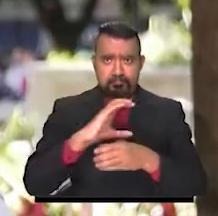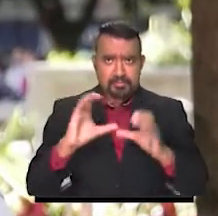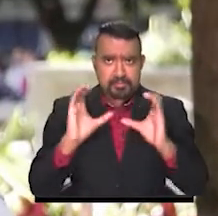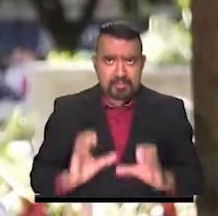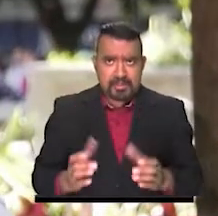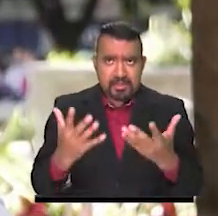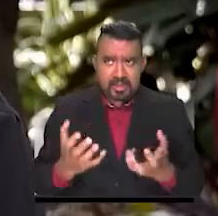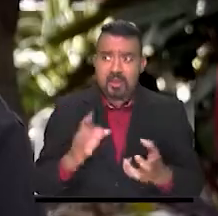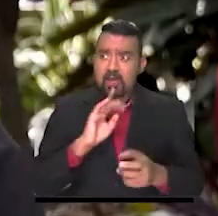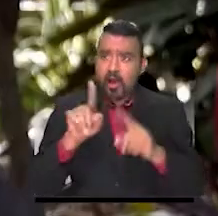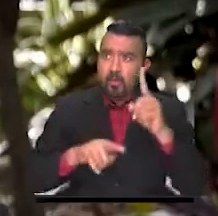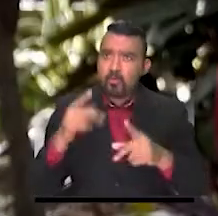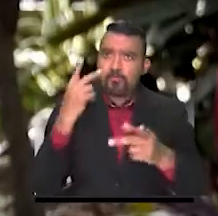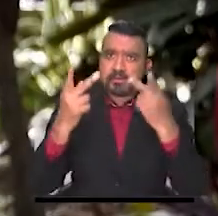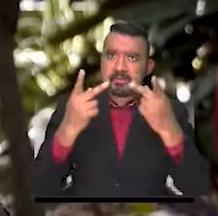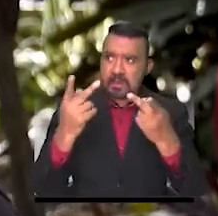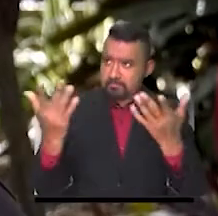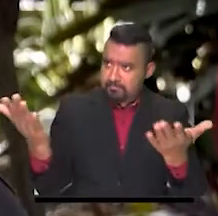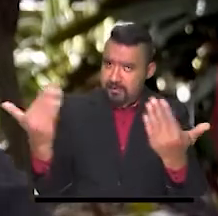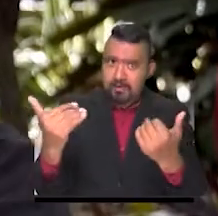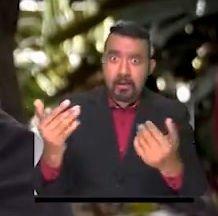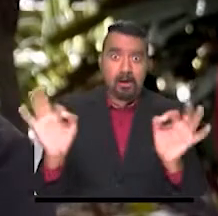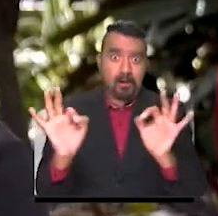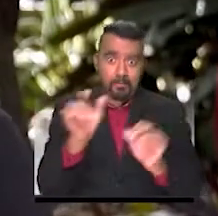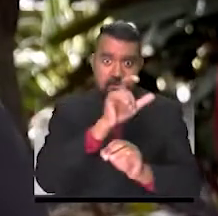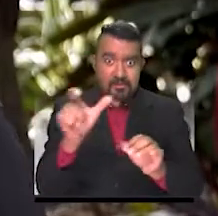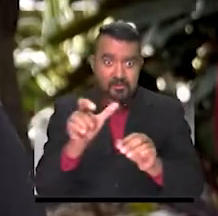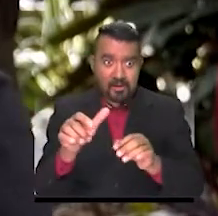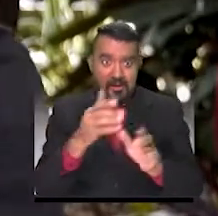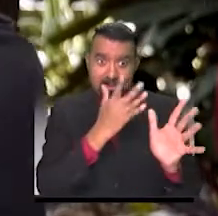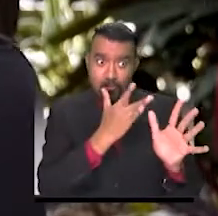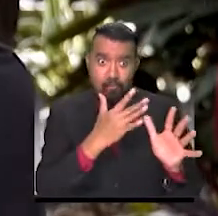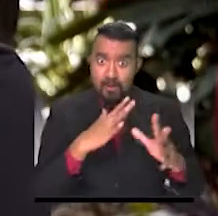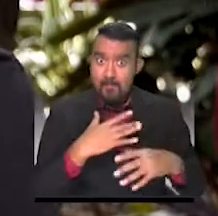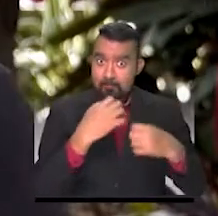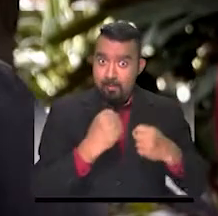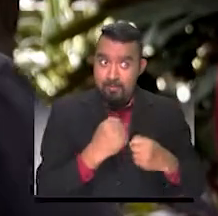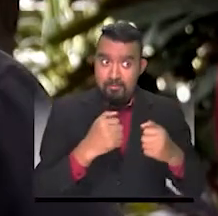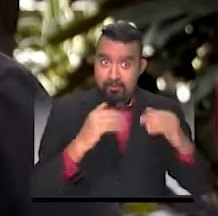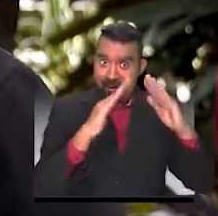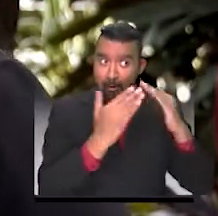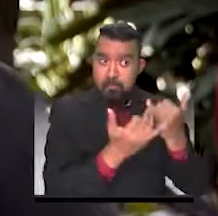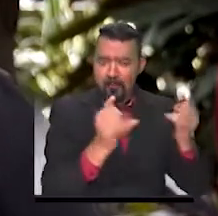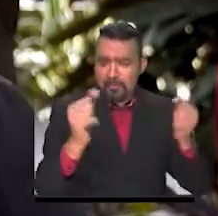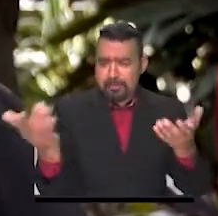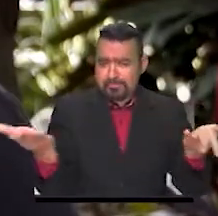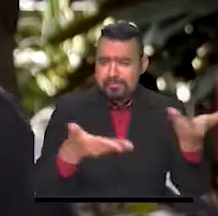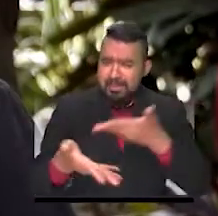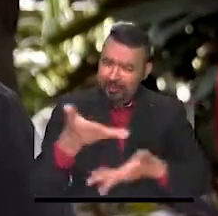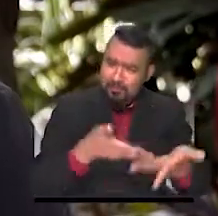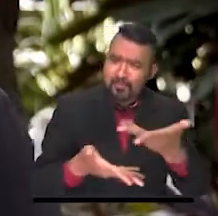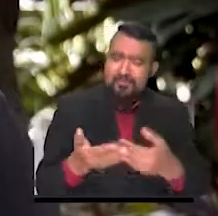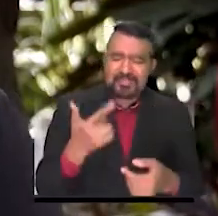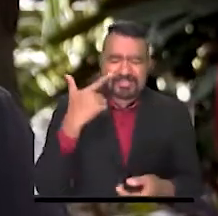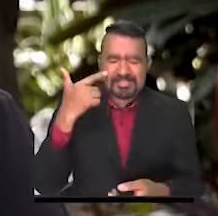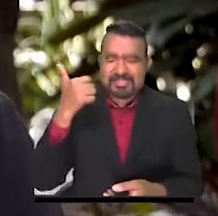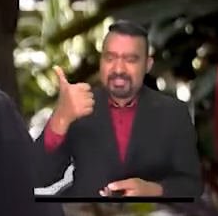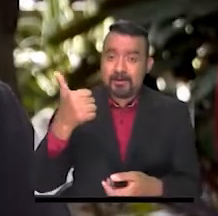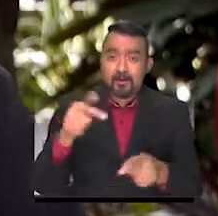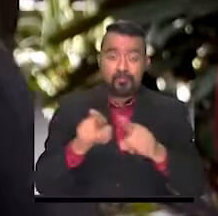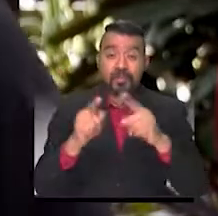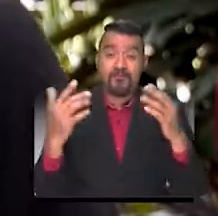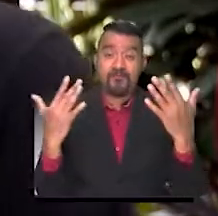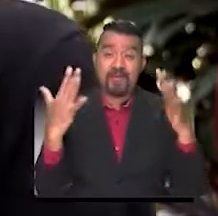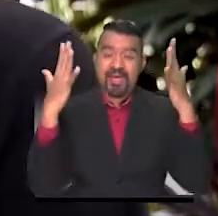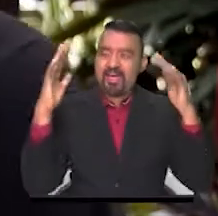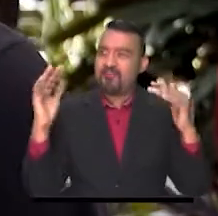propios y visitantes fue van a estar súper increíble la ciudad ya que en itagüí son las mejores que han habido